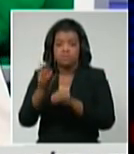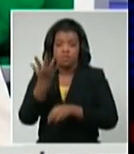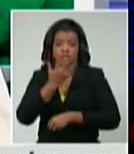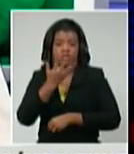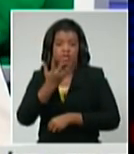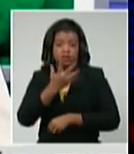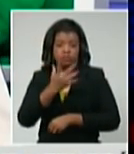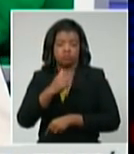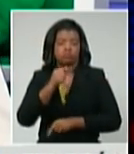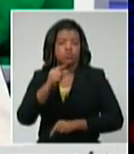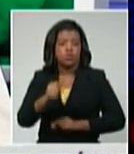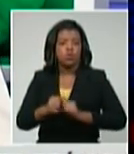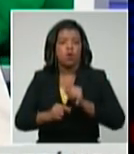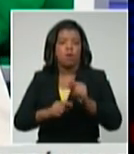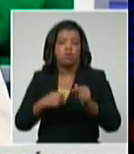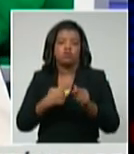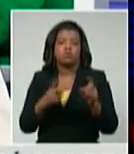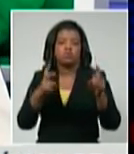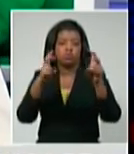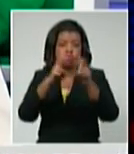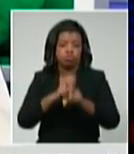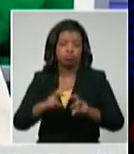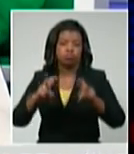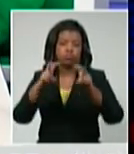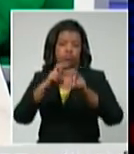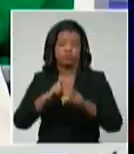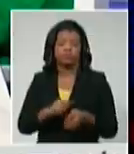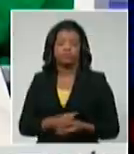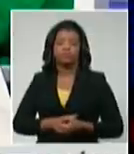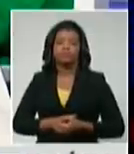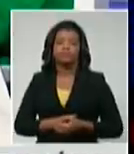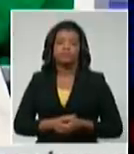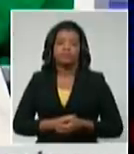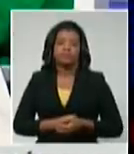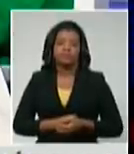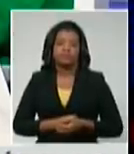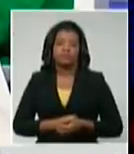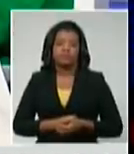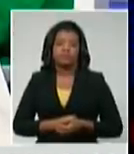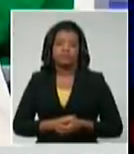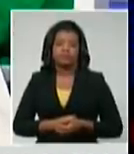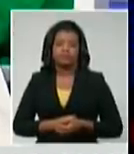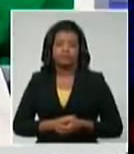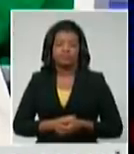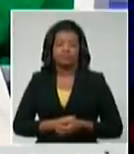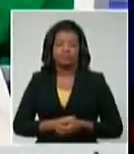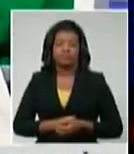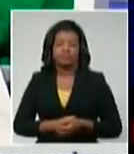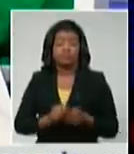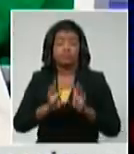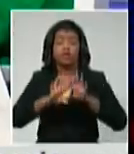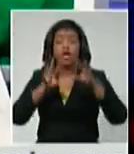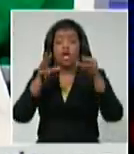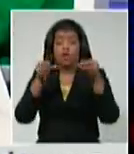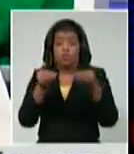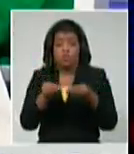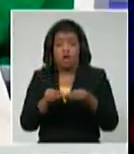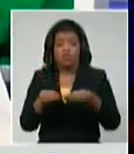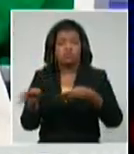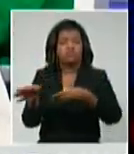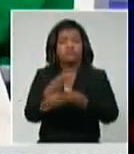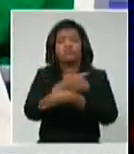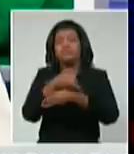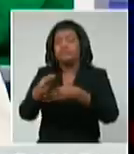recuperando fecha por fecha. En el acumulado, aunque no existen diferencias importantes